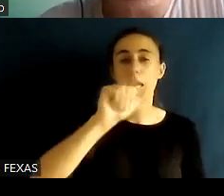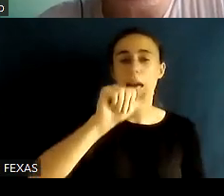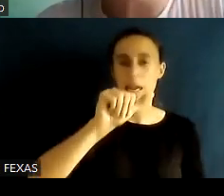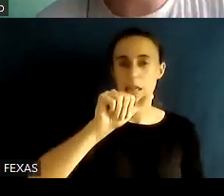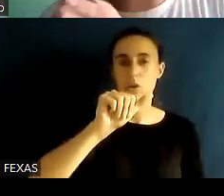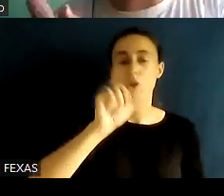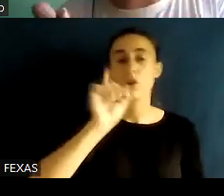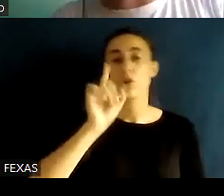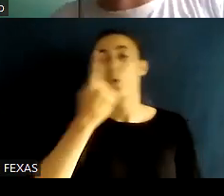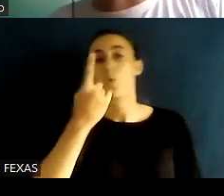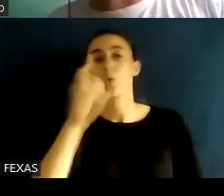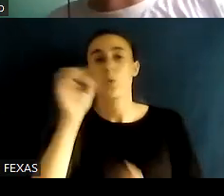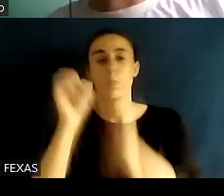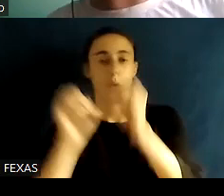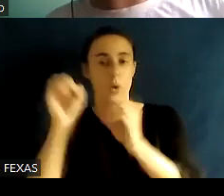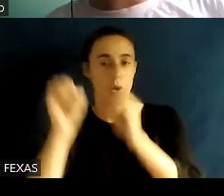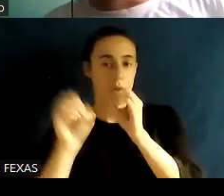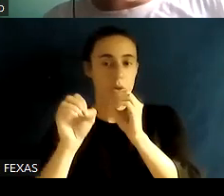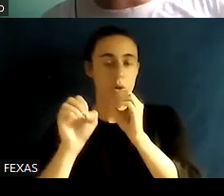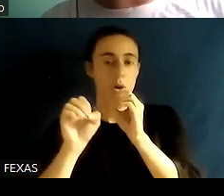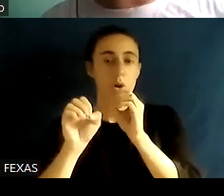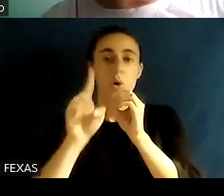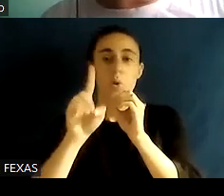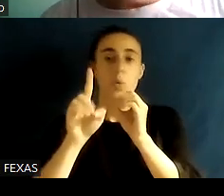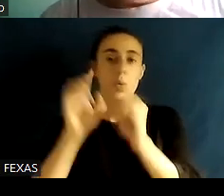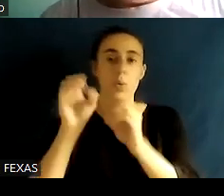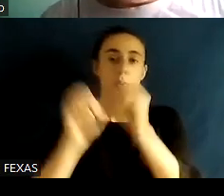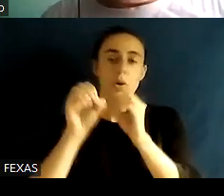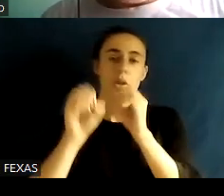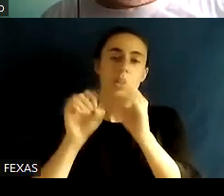tirar, o sea, del que podemos tirar a nivel de todas las funciones